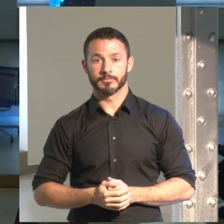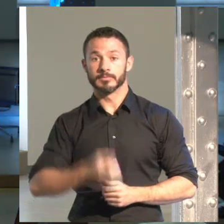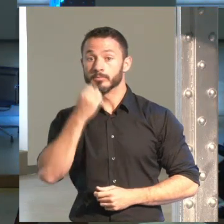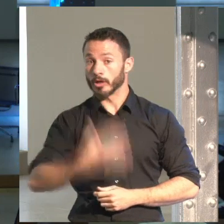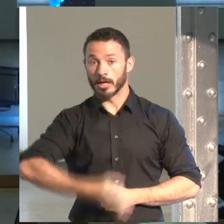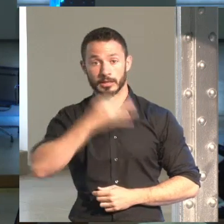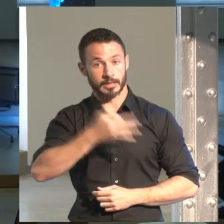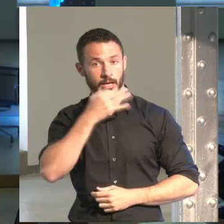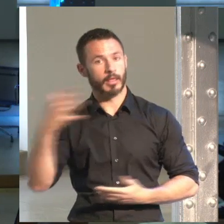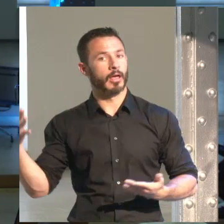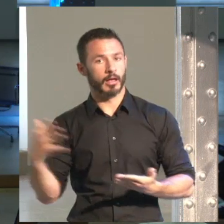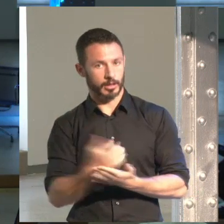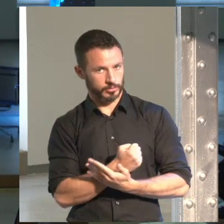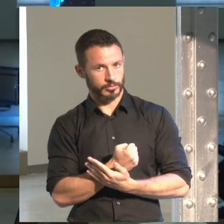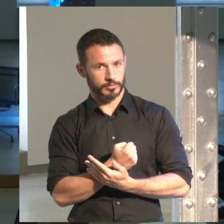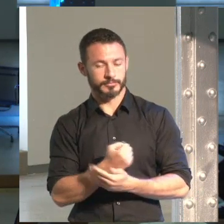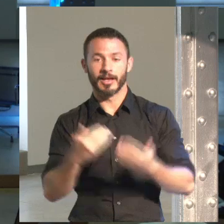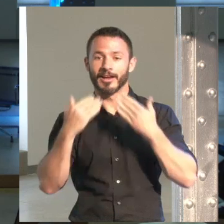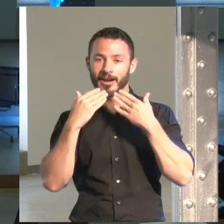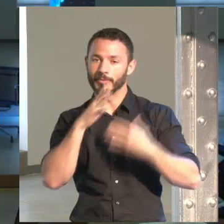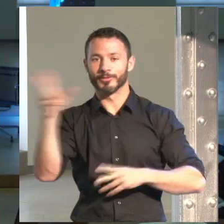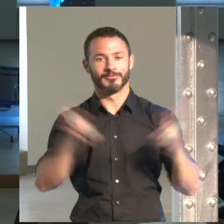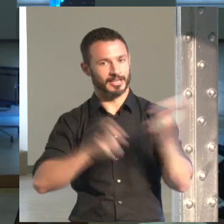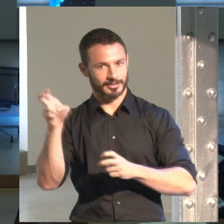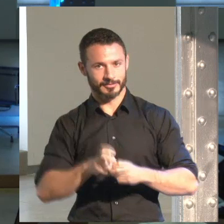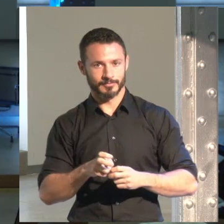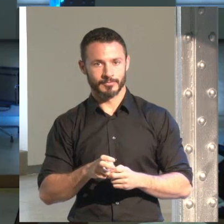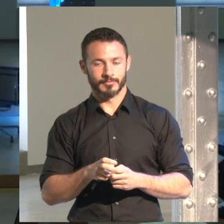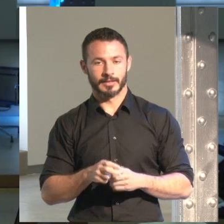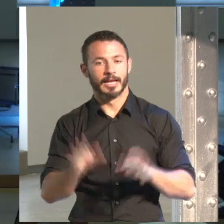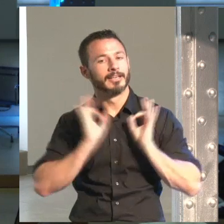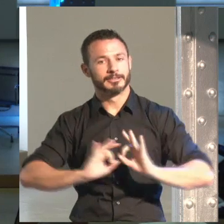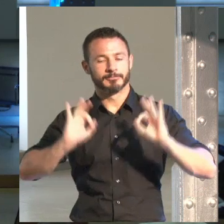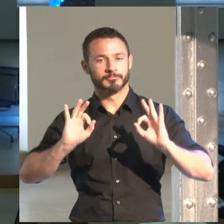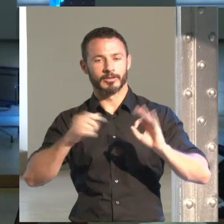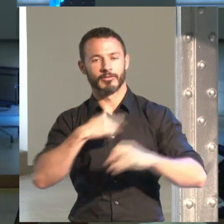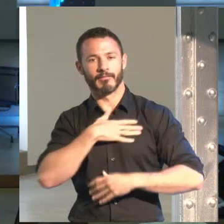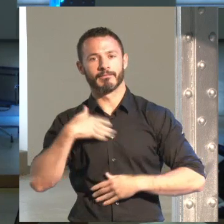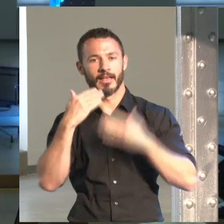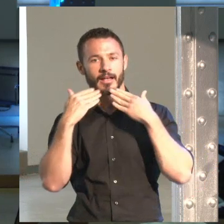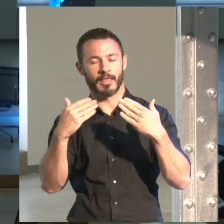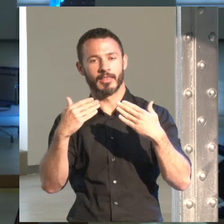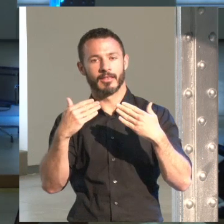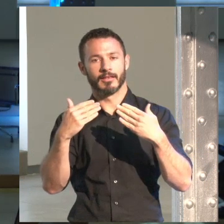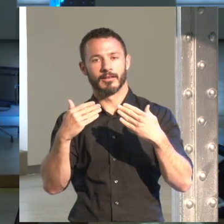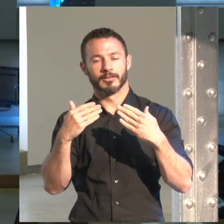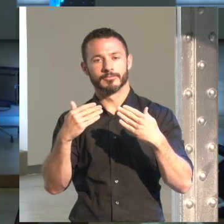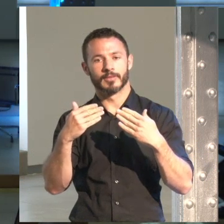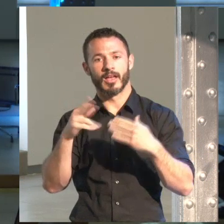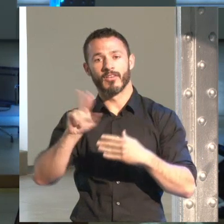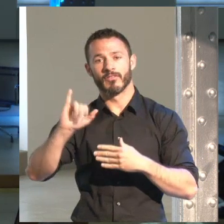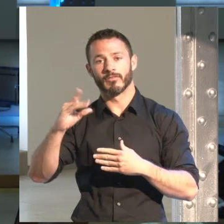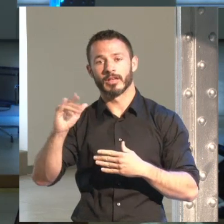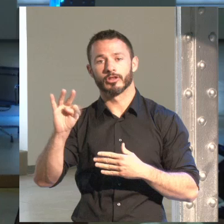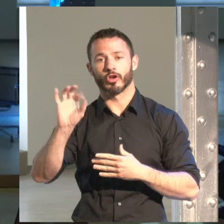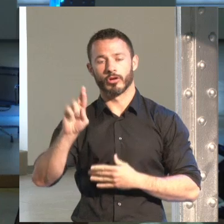Buenas tardes a todos y muchas gracias por venir. Muy especialmente quería darle las gracias a Víctor